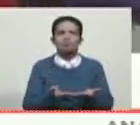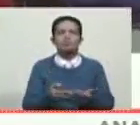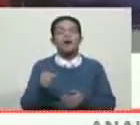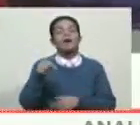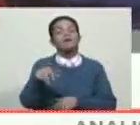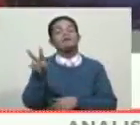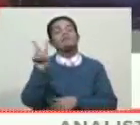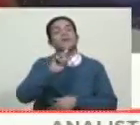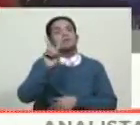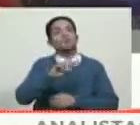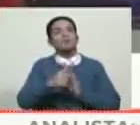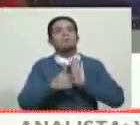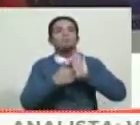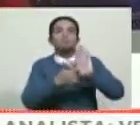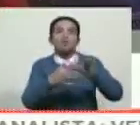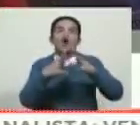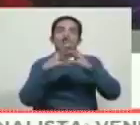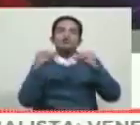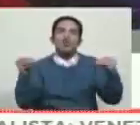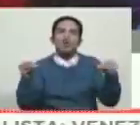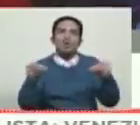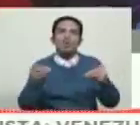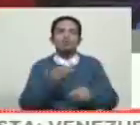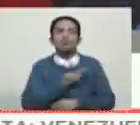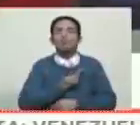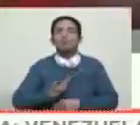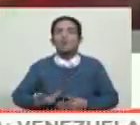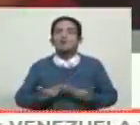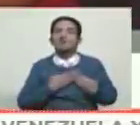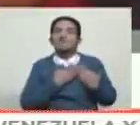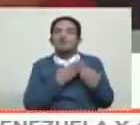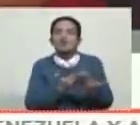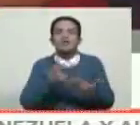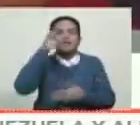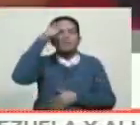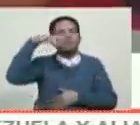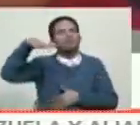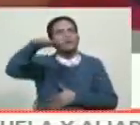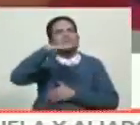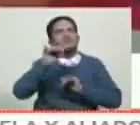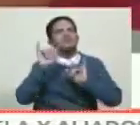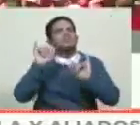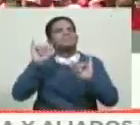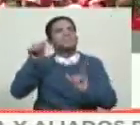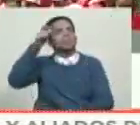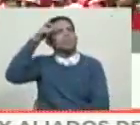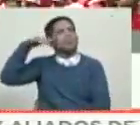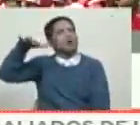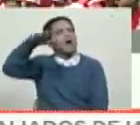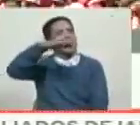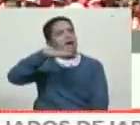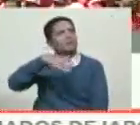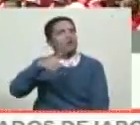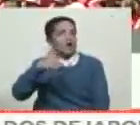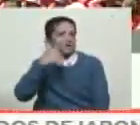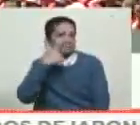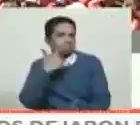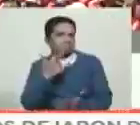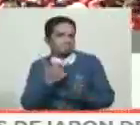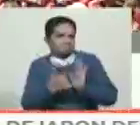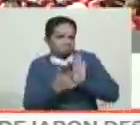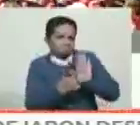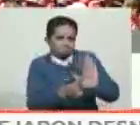todos en unidad que en Venezuela los dueños de la voluntad del pueblo es el mismo pueblo y que se expresa soberanamente